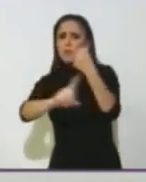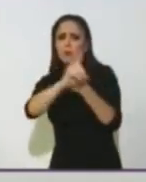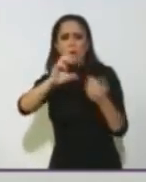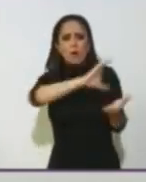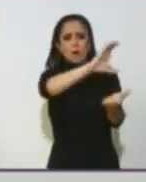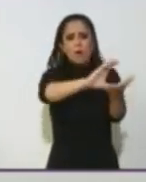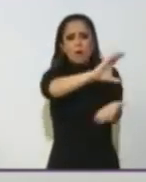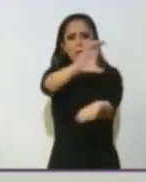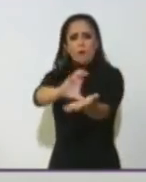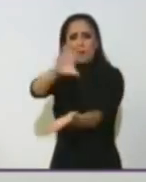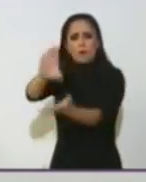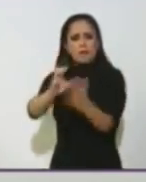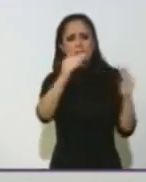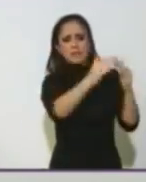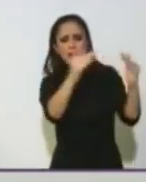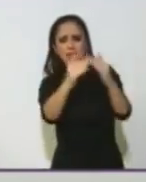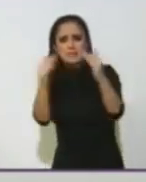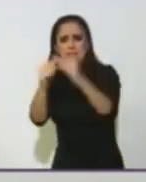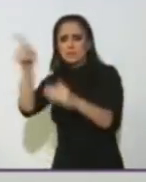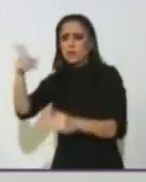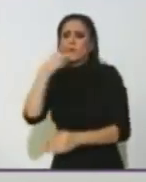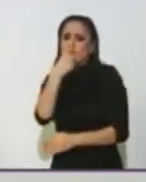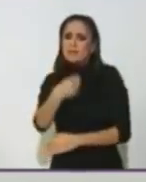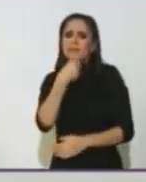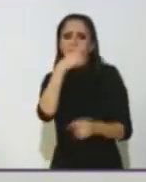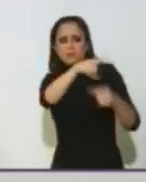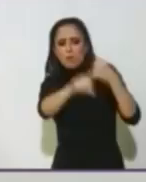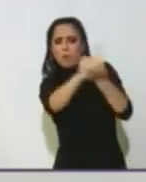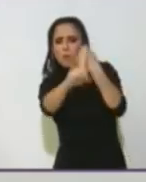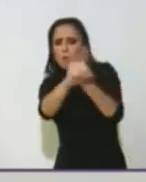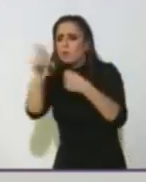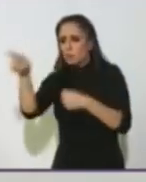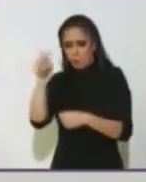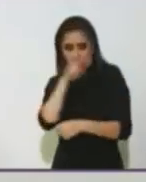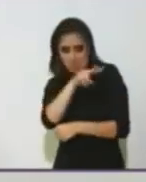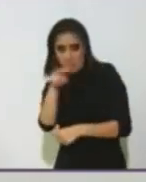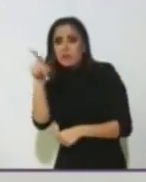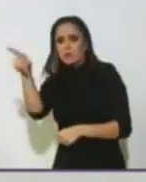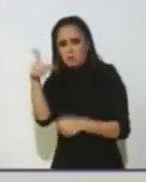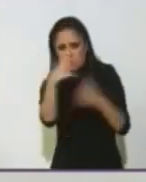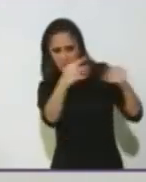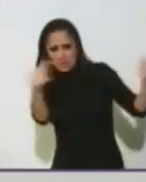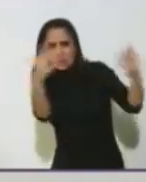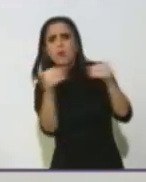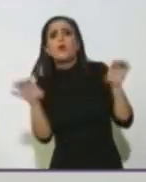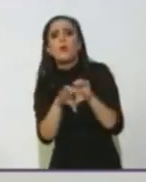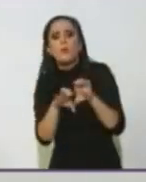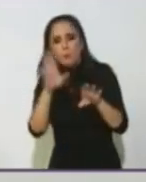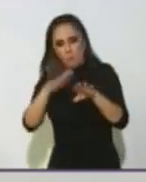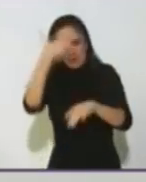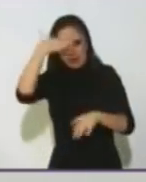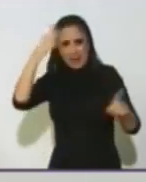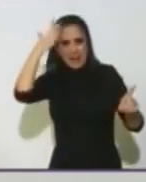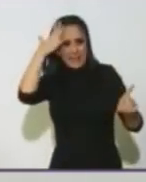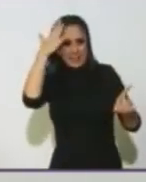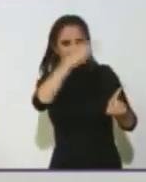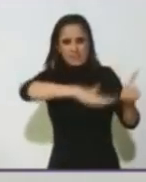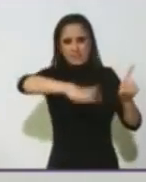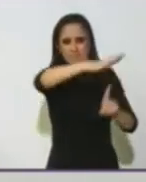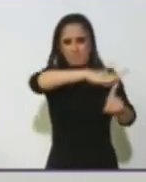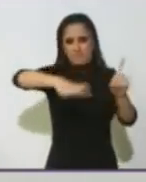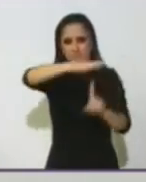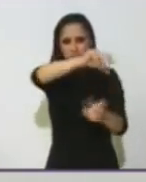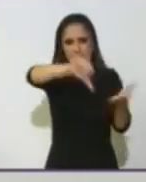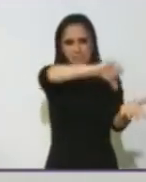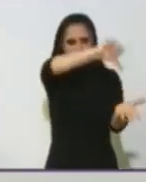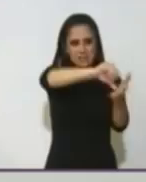como en las que tú procede es que nos hace insistido en ello cómo resolverlos y con muchas veces los propios líderes de esas colonias son los que se encargan de hacer